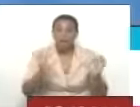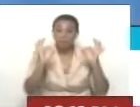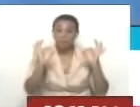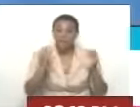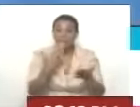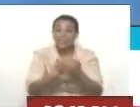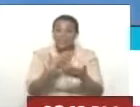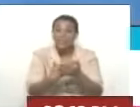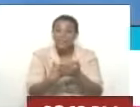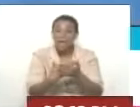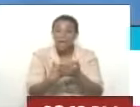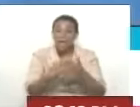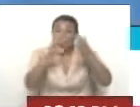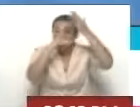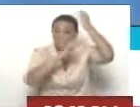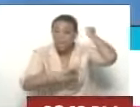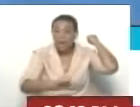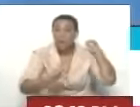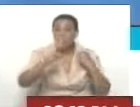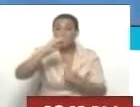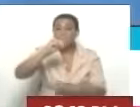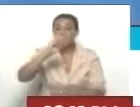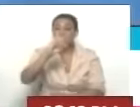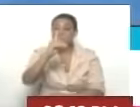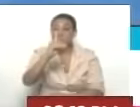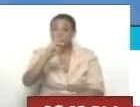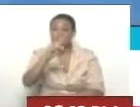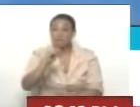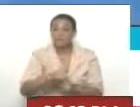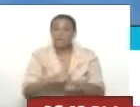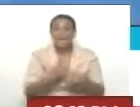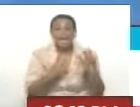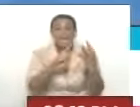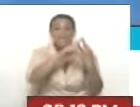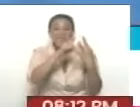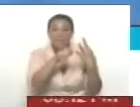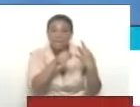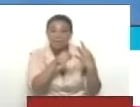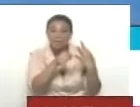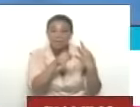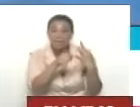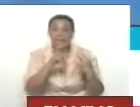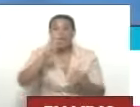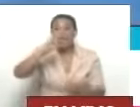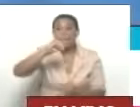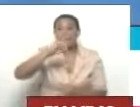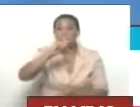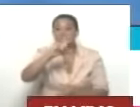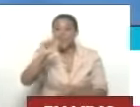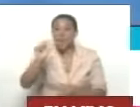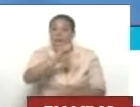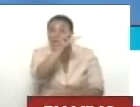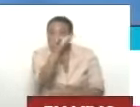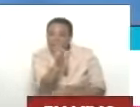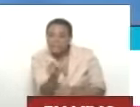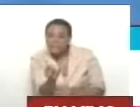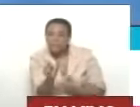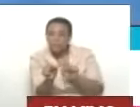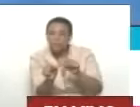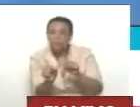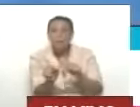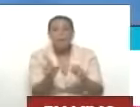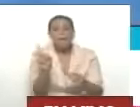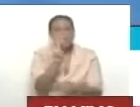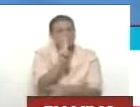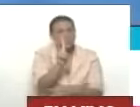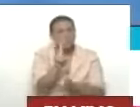oficios del emir de Qatar, y 3 reuniones en Milán. Venezuela fue representada en